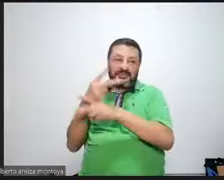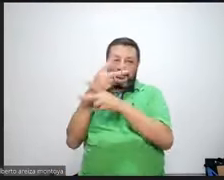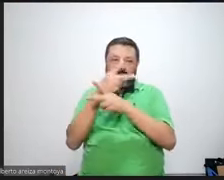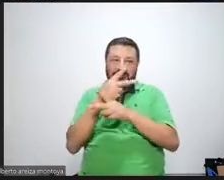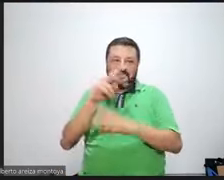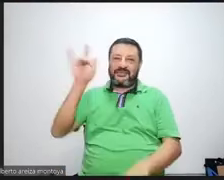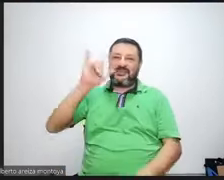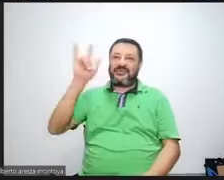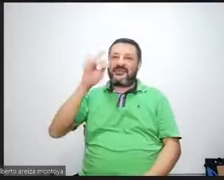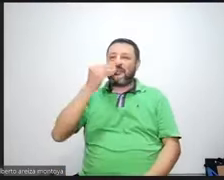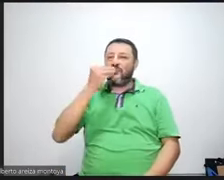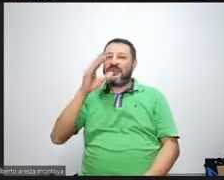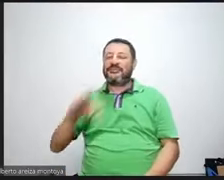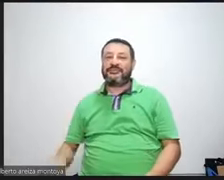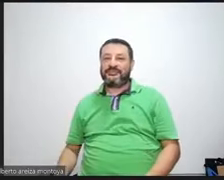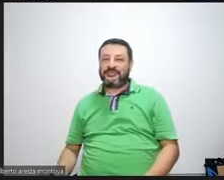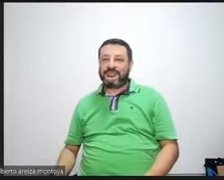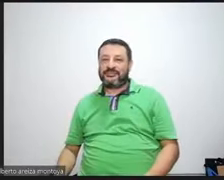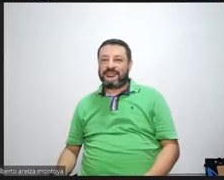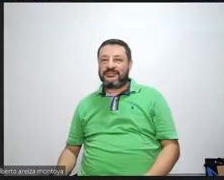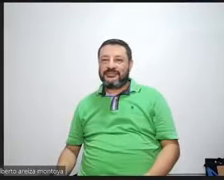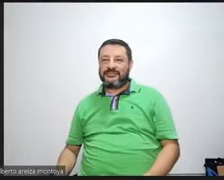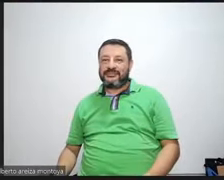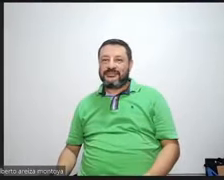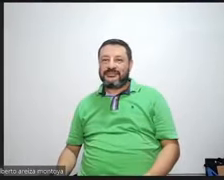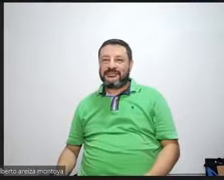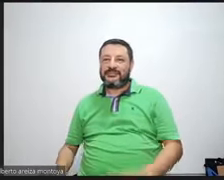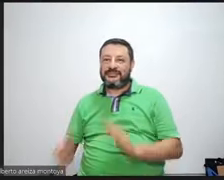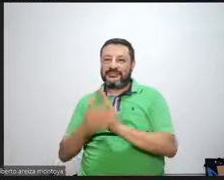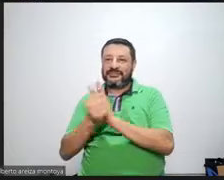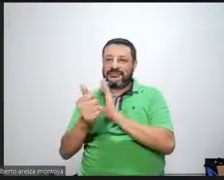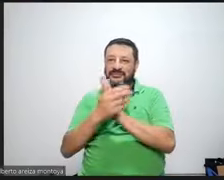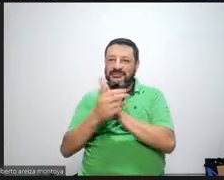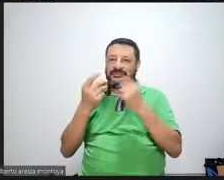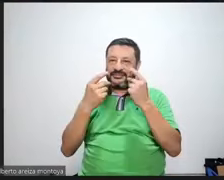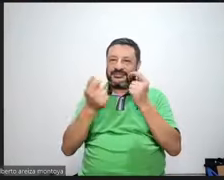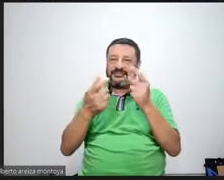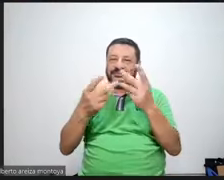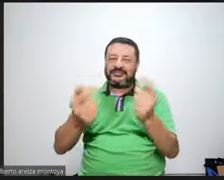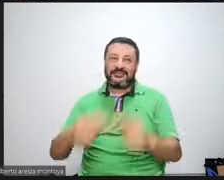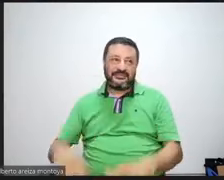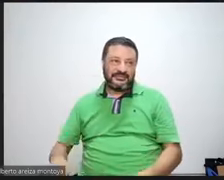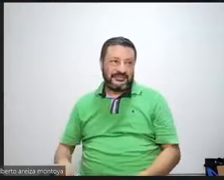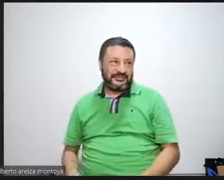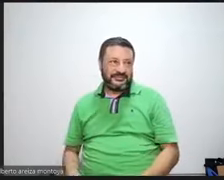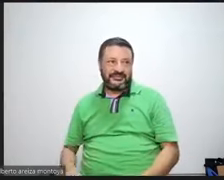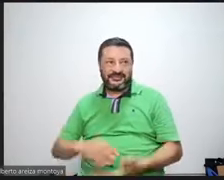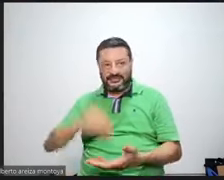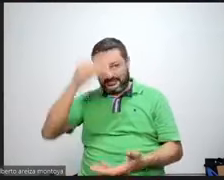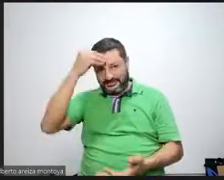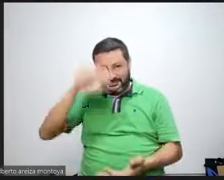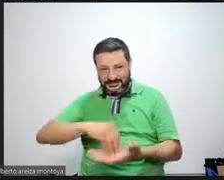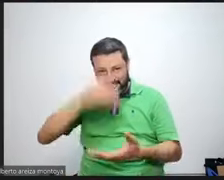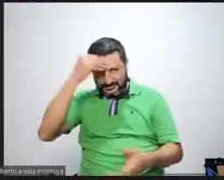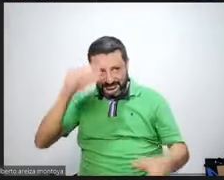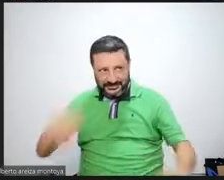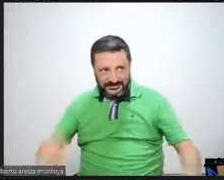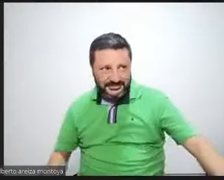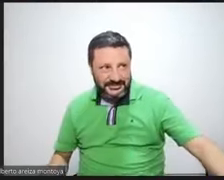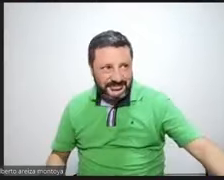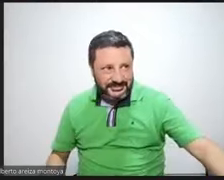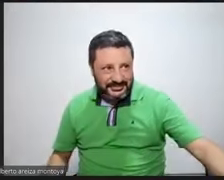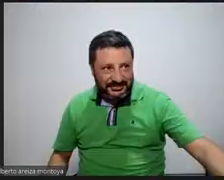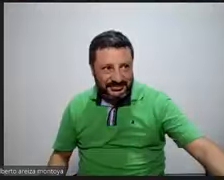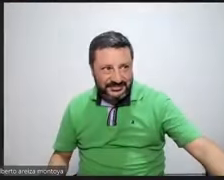que chiquita fue muy talentosa, o sea, como que fui aprendiendo muy rápido. Entonces se me dio muy fácil y así fue que poco a poco